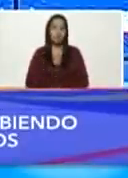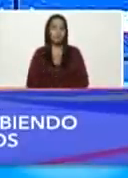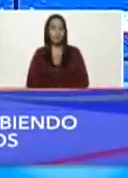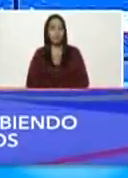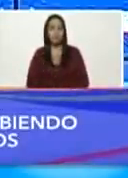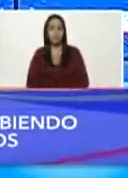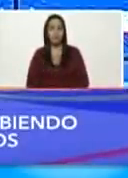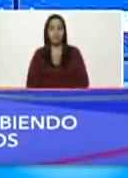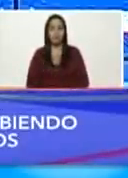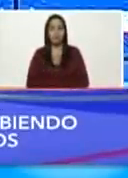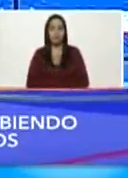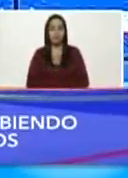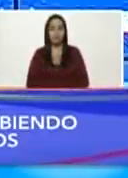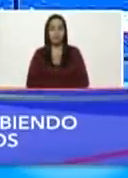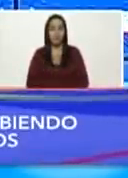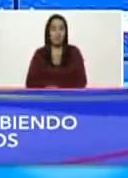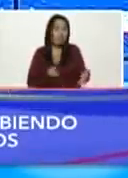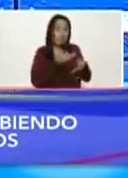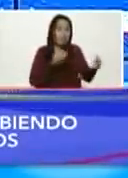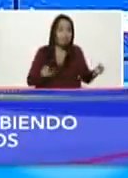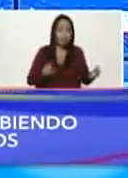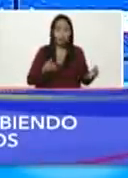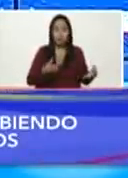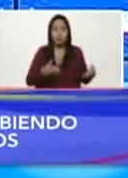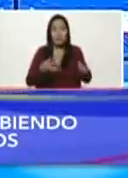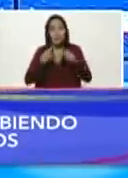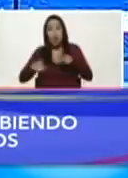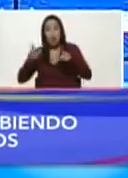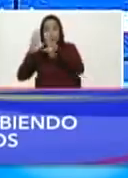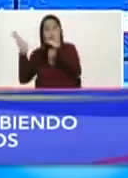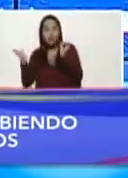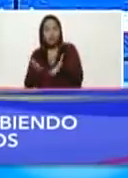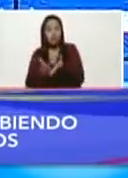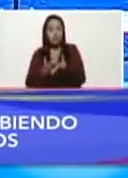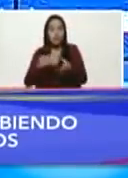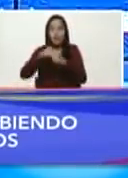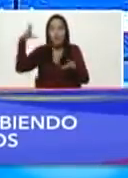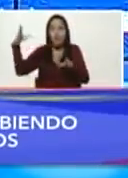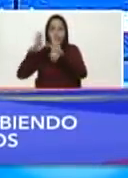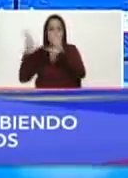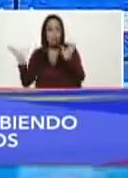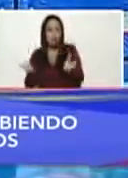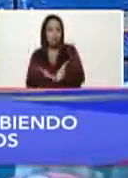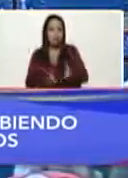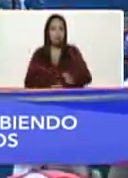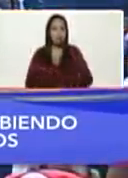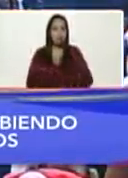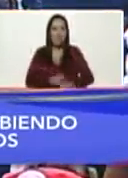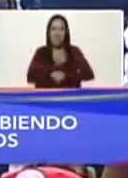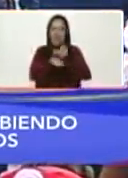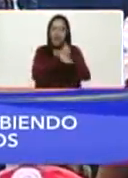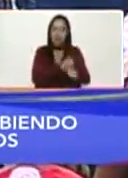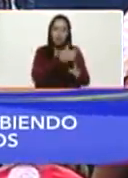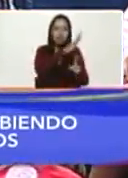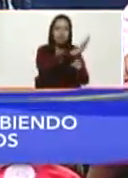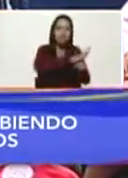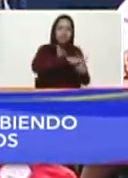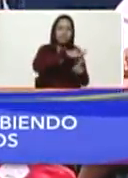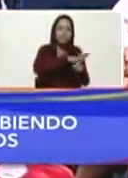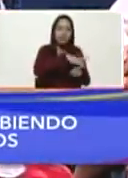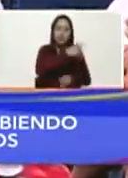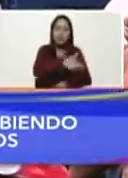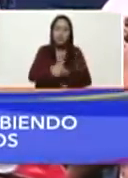No puedo decir ni extraordinaria, tengo que decir que extraterrestre. Está fuera de este mundo. El amor con que tratan a la gente,